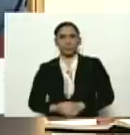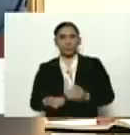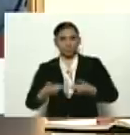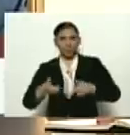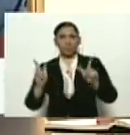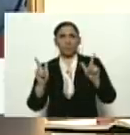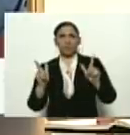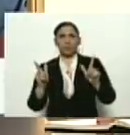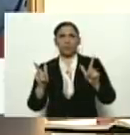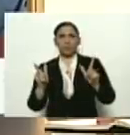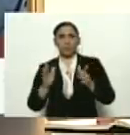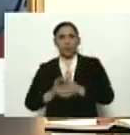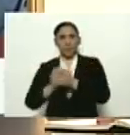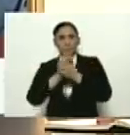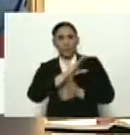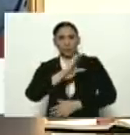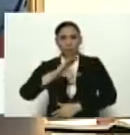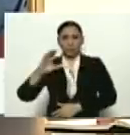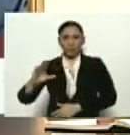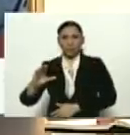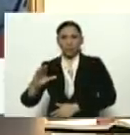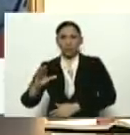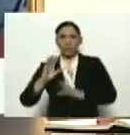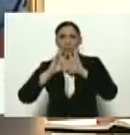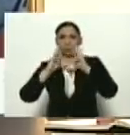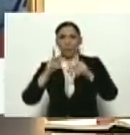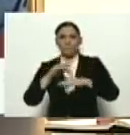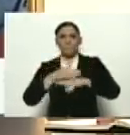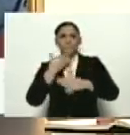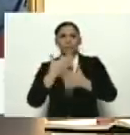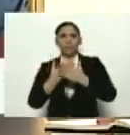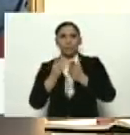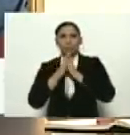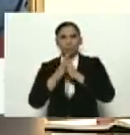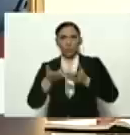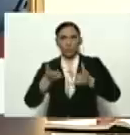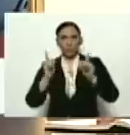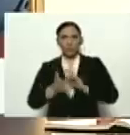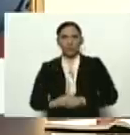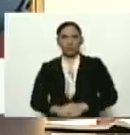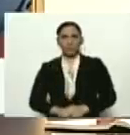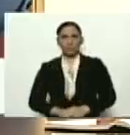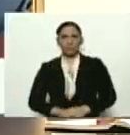Permítanme, compañeros del Caribe, el siguiente comentario. Les pido que me lo permitan.